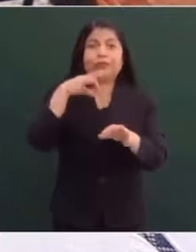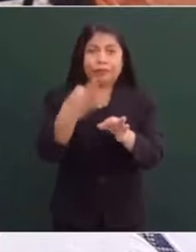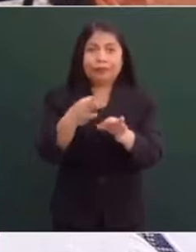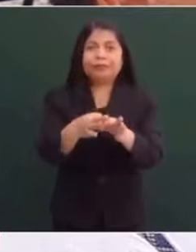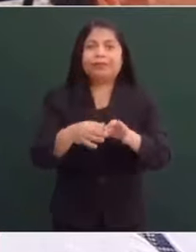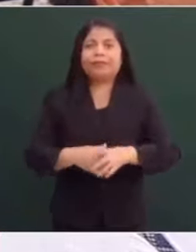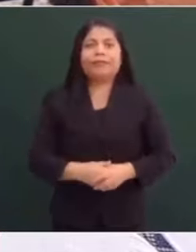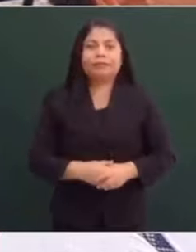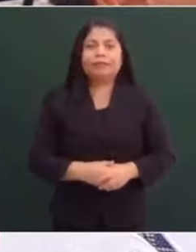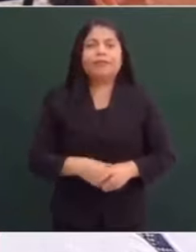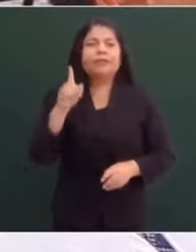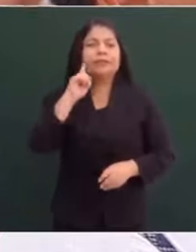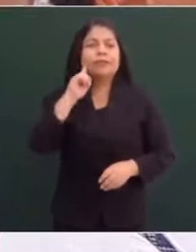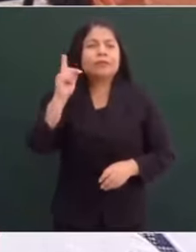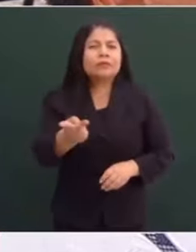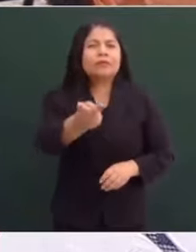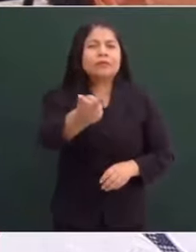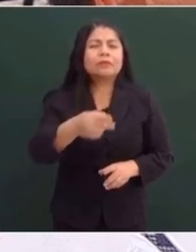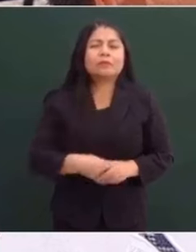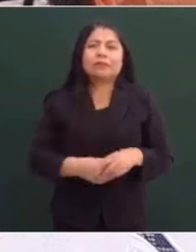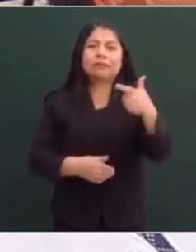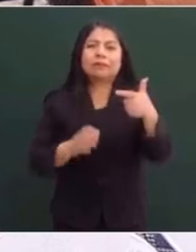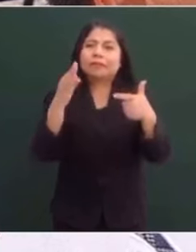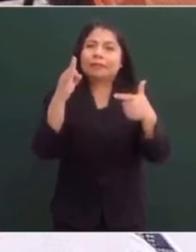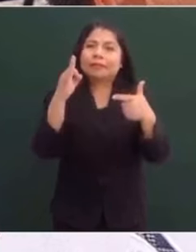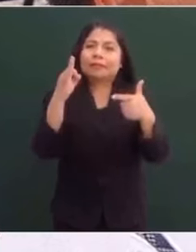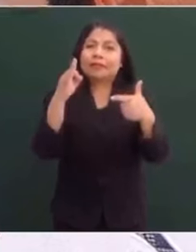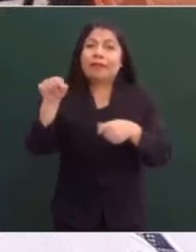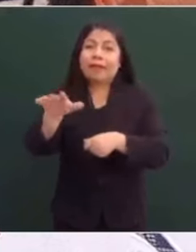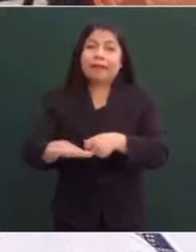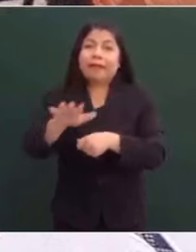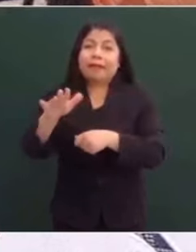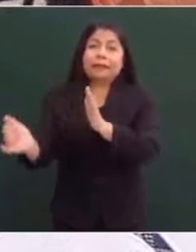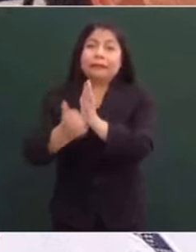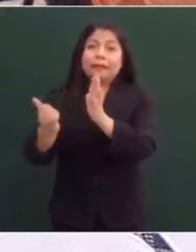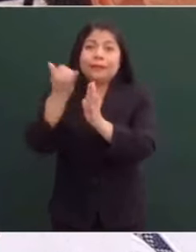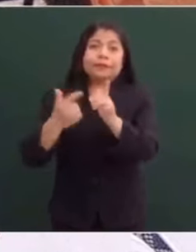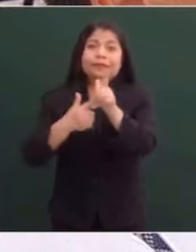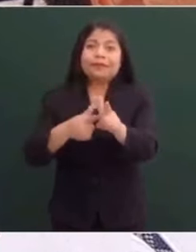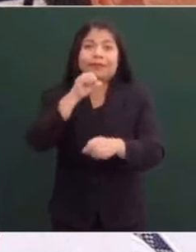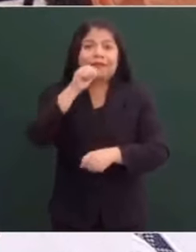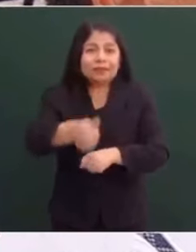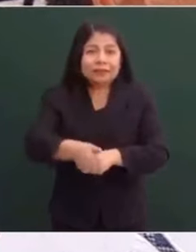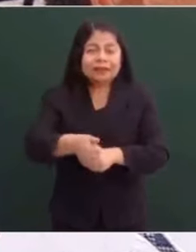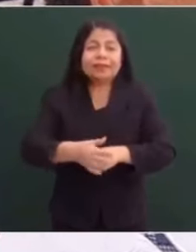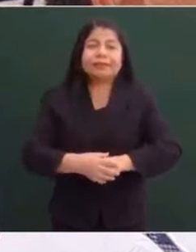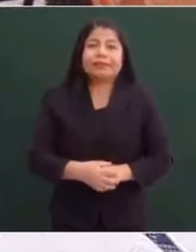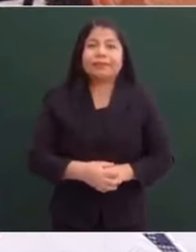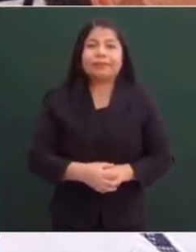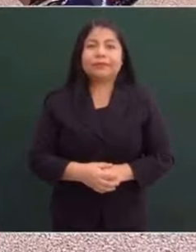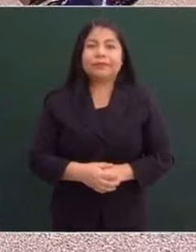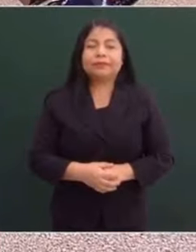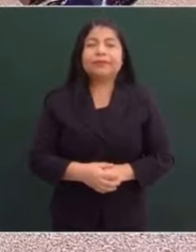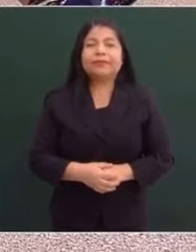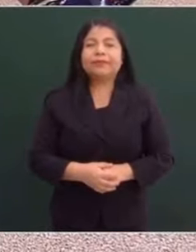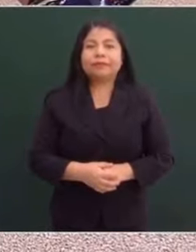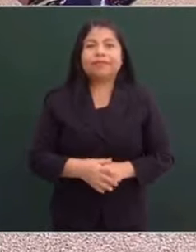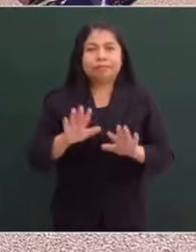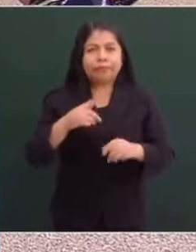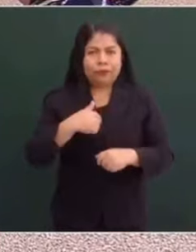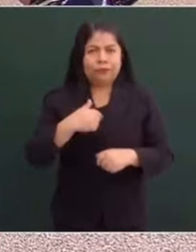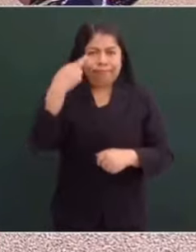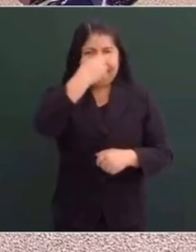sur tendrían que estar frenadas desde el 7 de febrero que Conatur se dio por notificado y las obras han continuado. ¿Por qué no se ha acatado esta sentencia del tribunal? Lo voy a